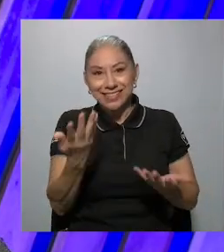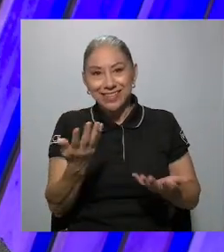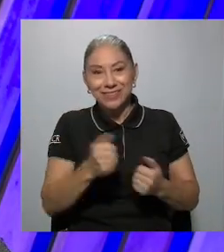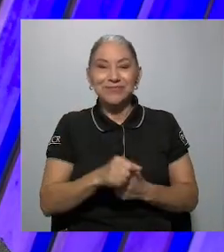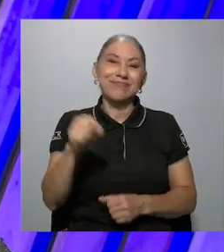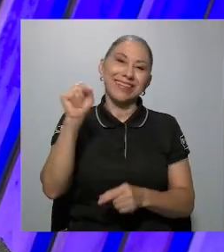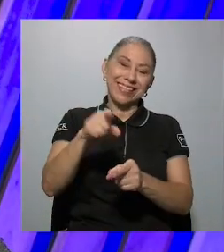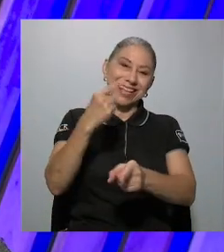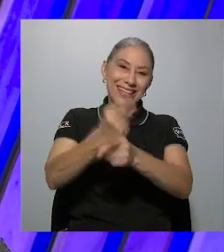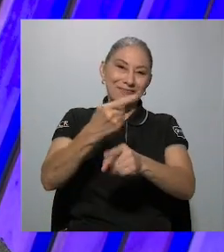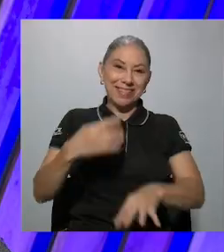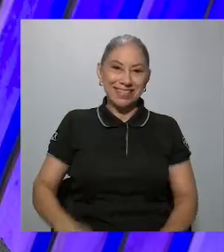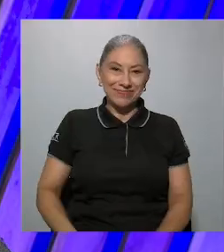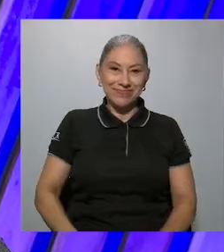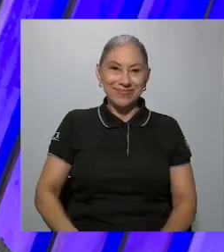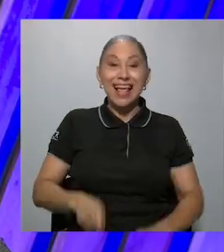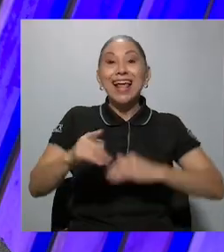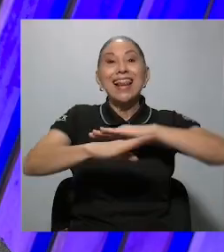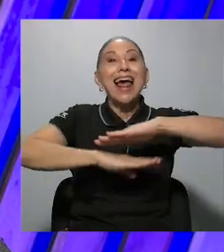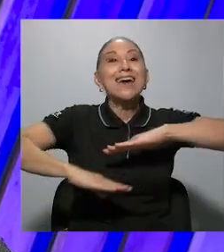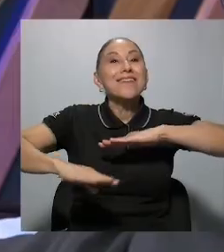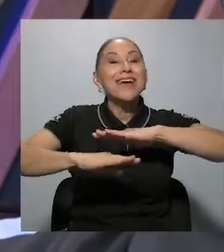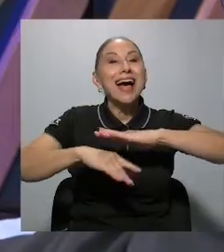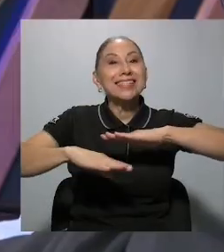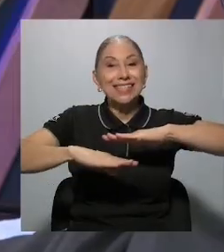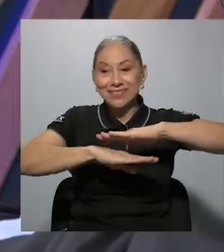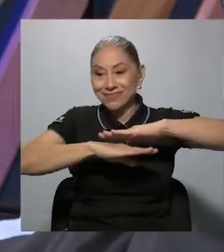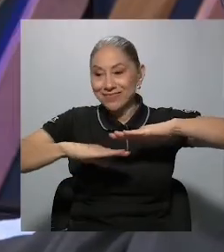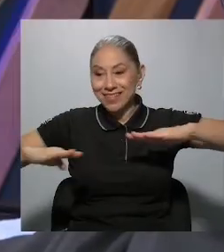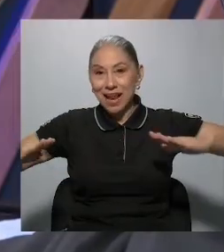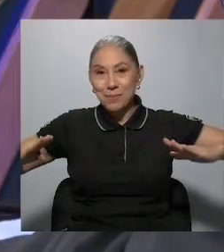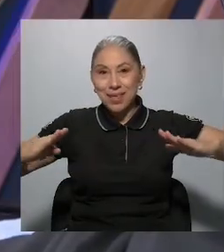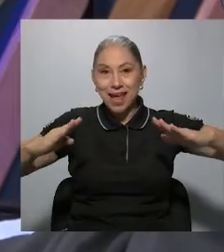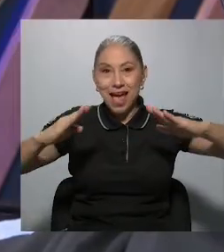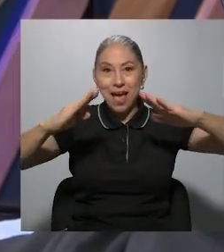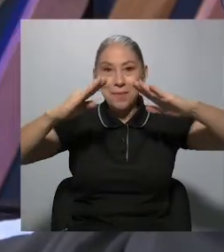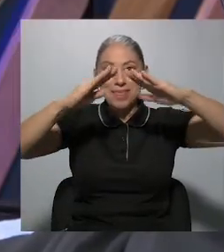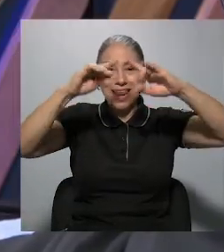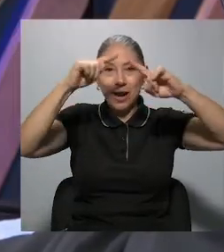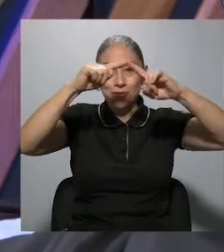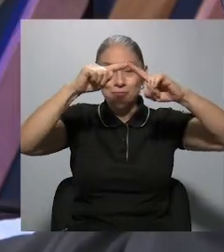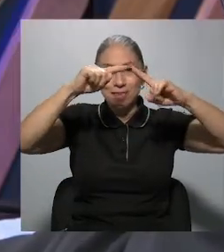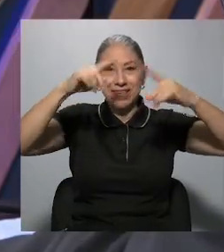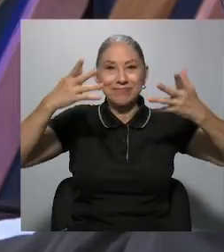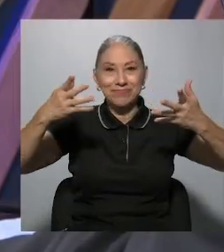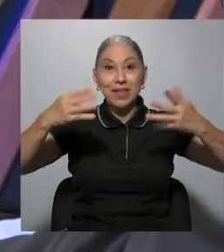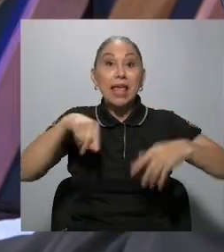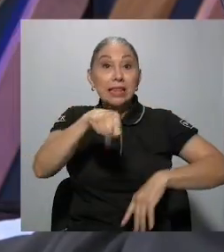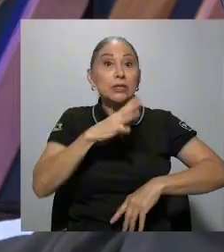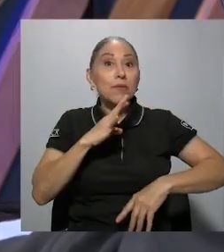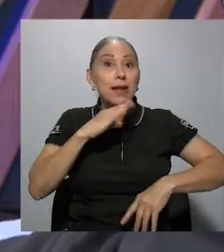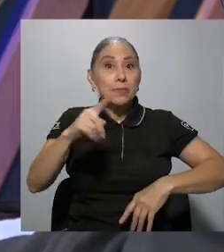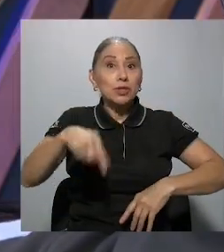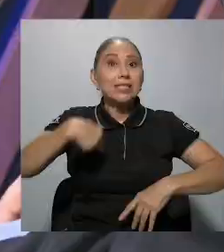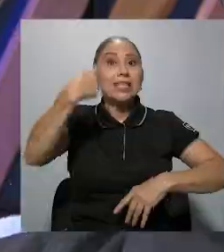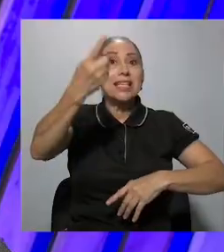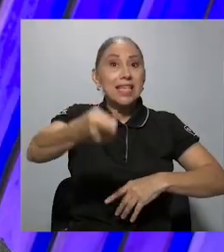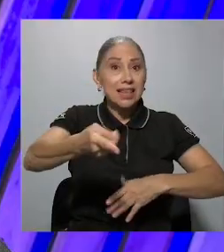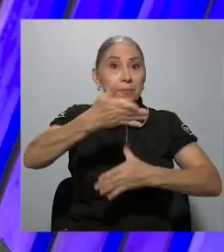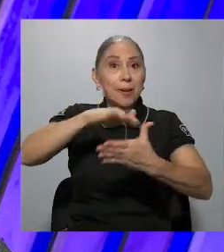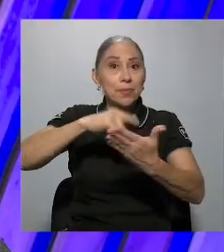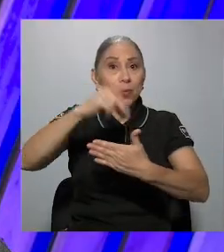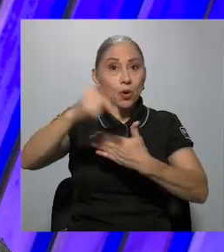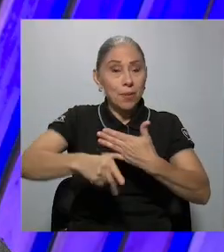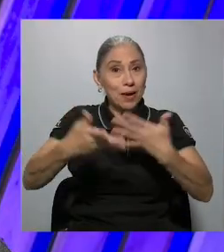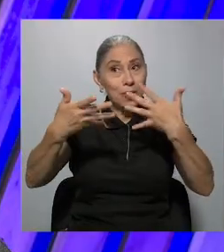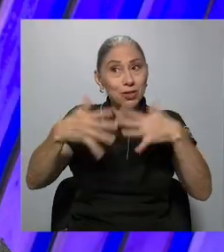pedazo son los que usted está tomando en cuenta. Exactamente. O sea, es la base de la pirámide y la cúspide de la pirámide. De eso